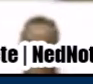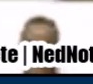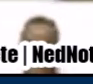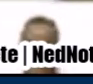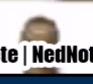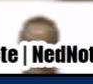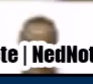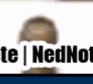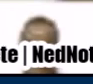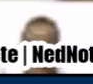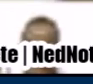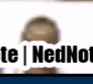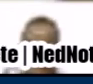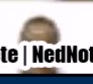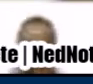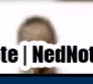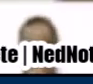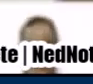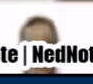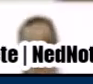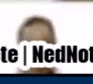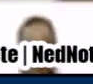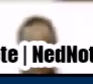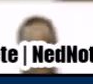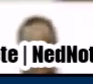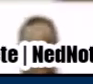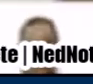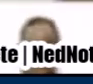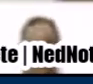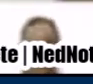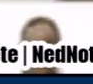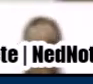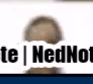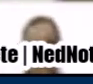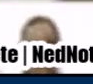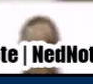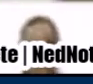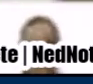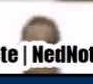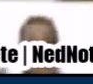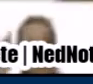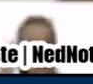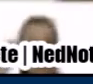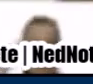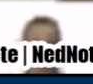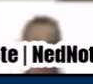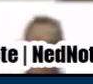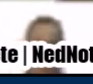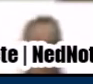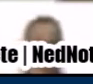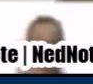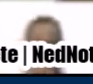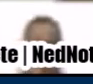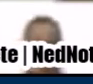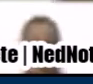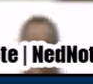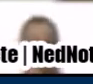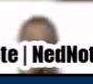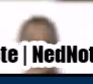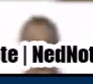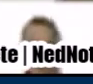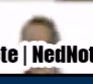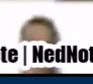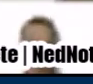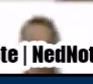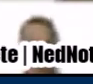para momentos complejos, soluciones de fuerza, sí, revisar no solamente la estrategia, pero sobre todo el